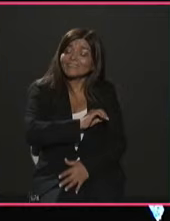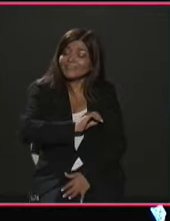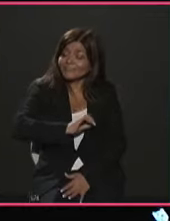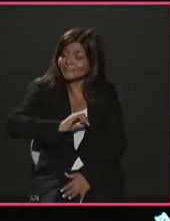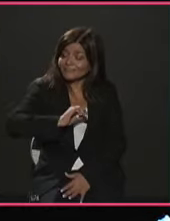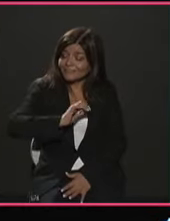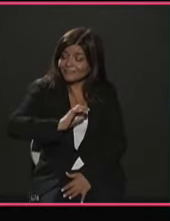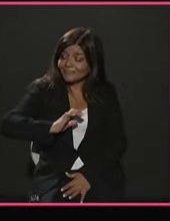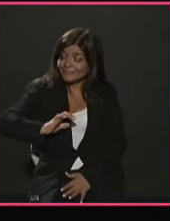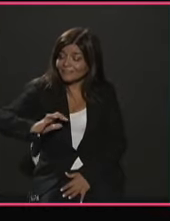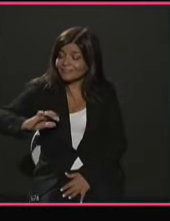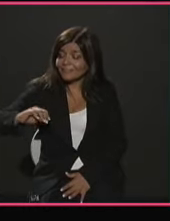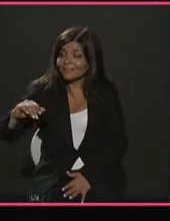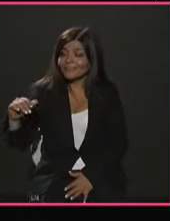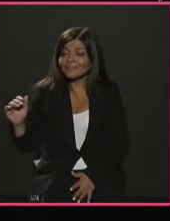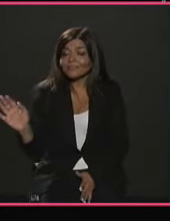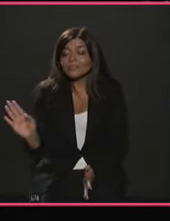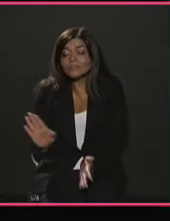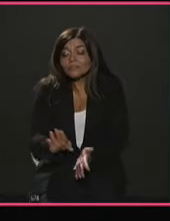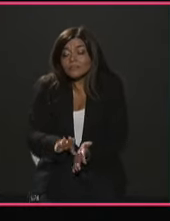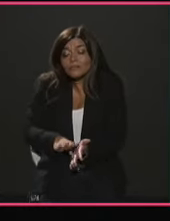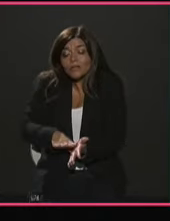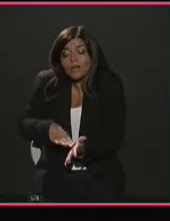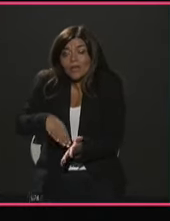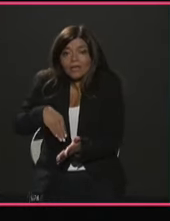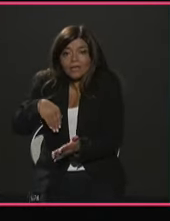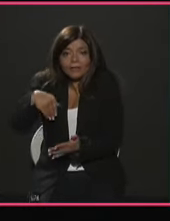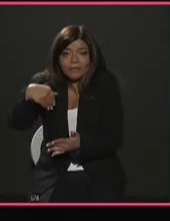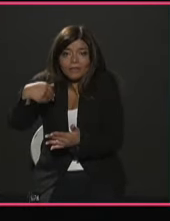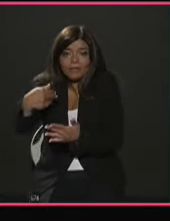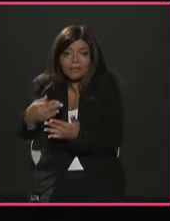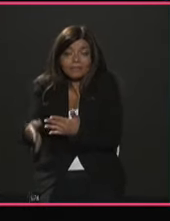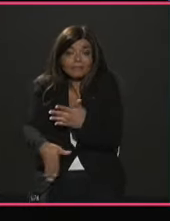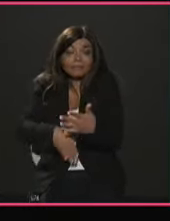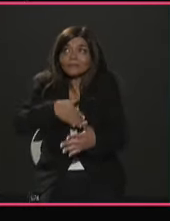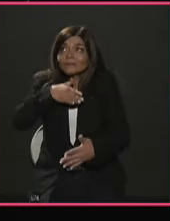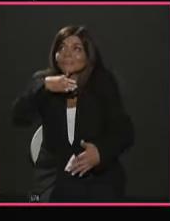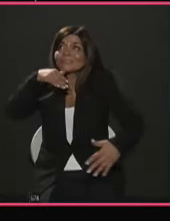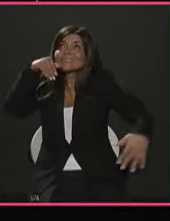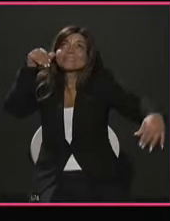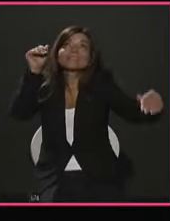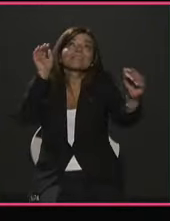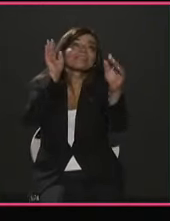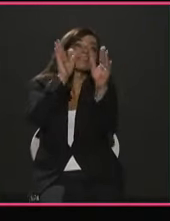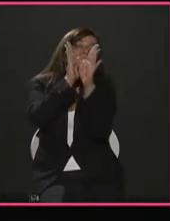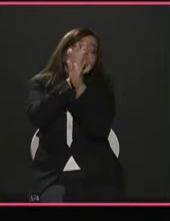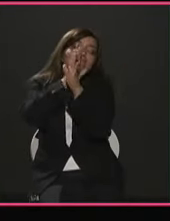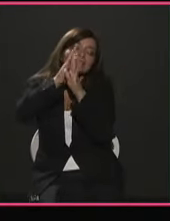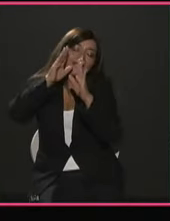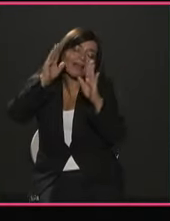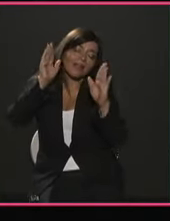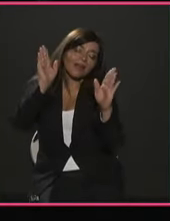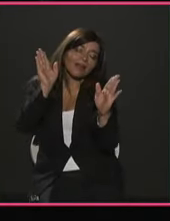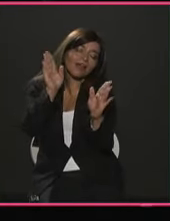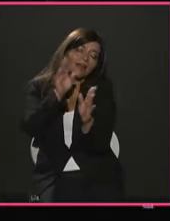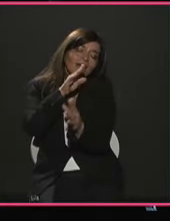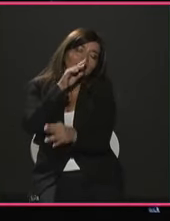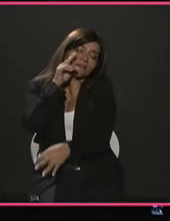balance me caigo y no sé disimular me